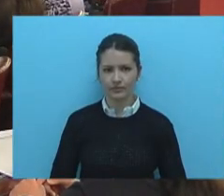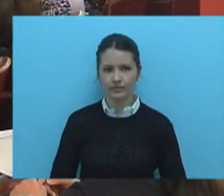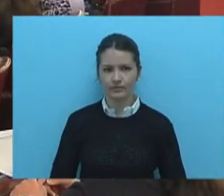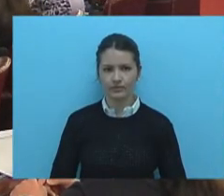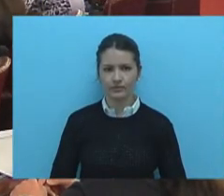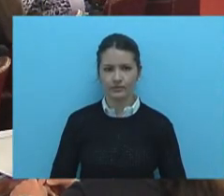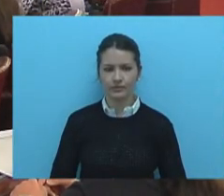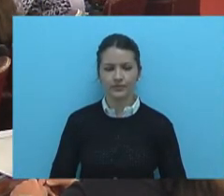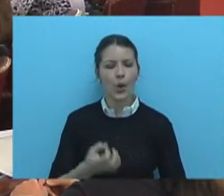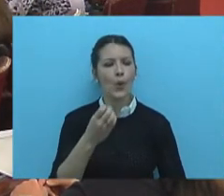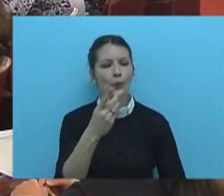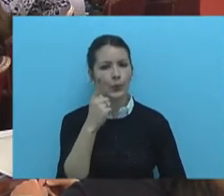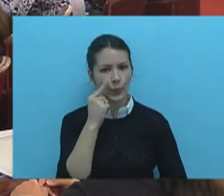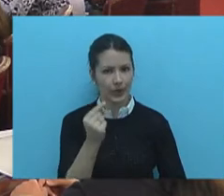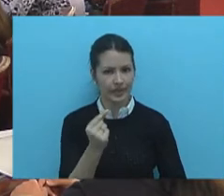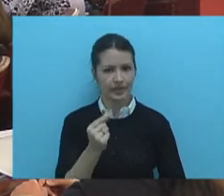Bueno, muy buenos días.